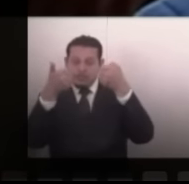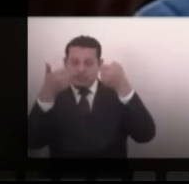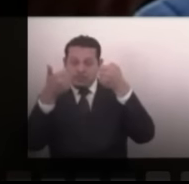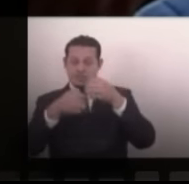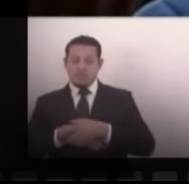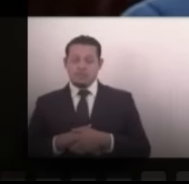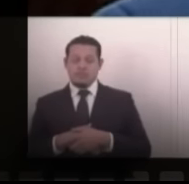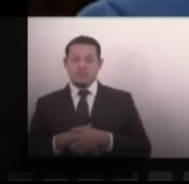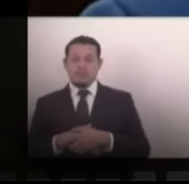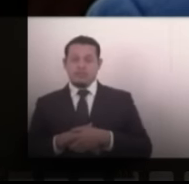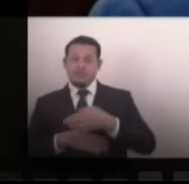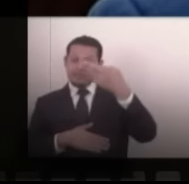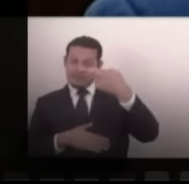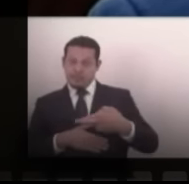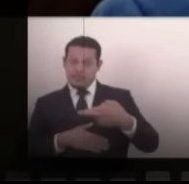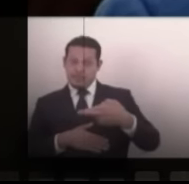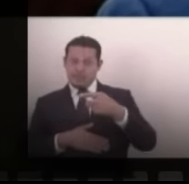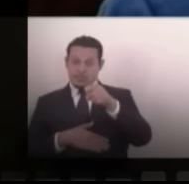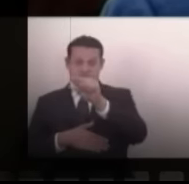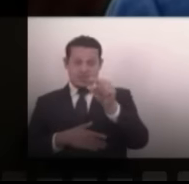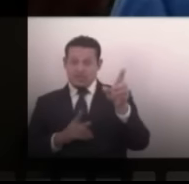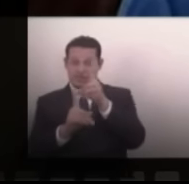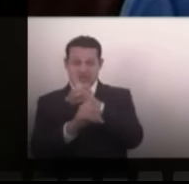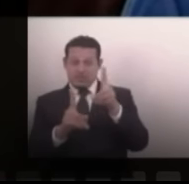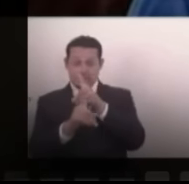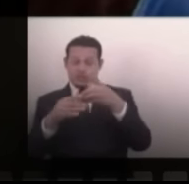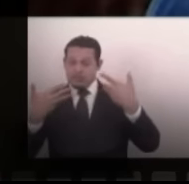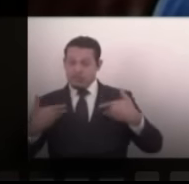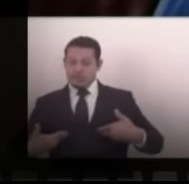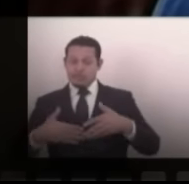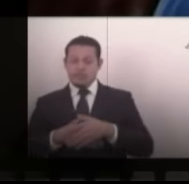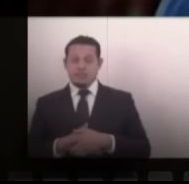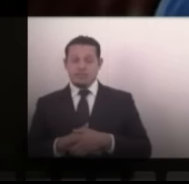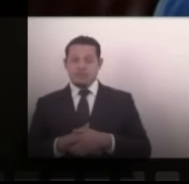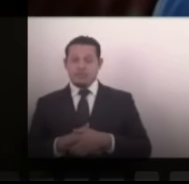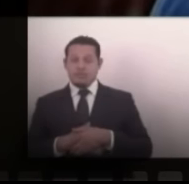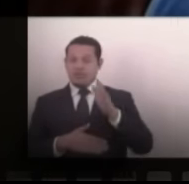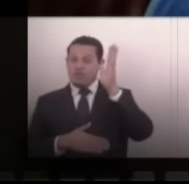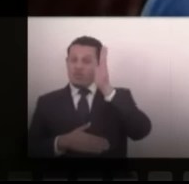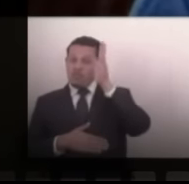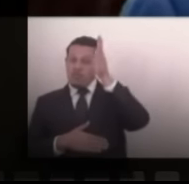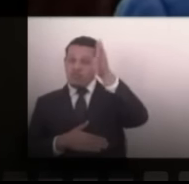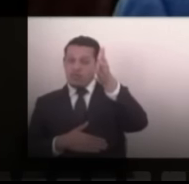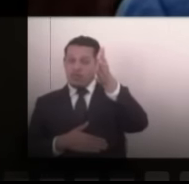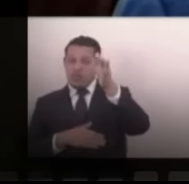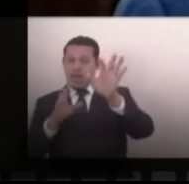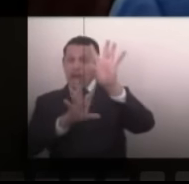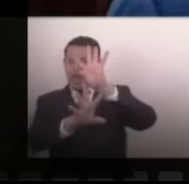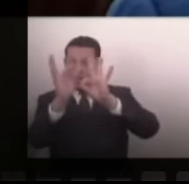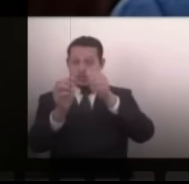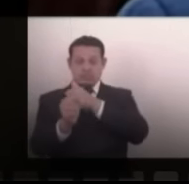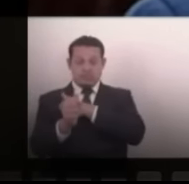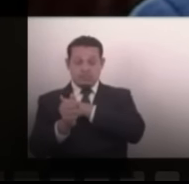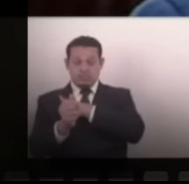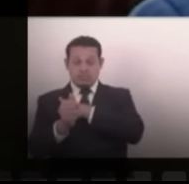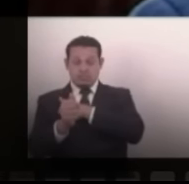penales y la realidad es que eso se llama delito de lesa humanidad y que en un futuro alguien va a tener